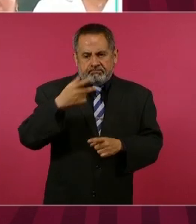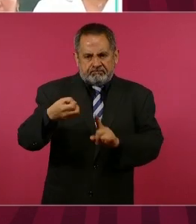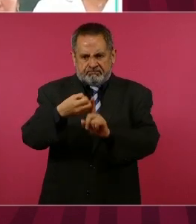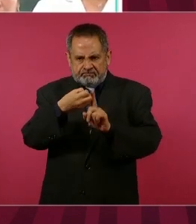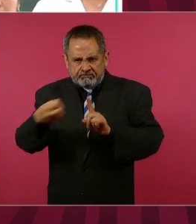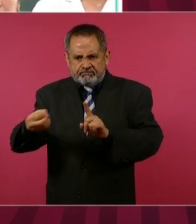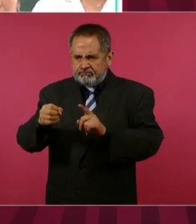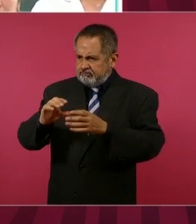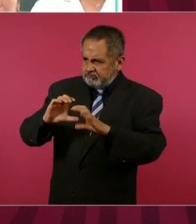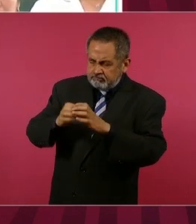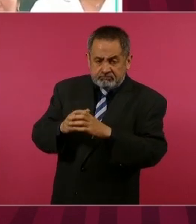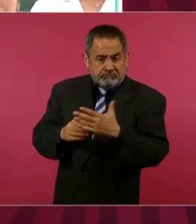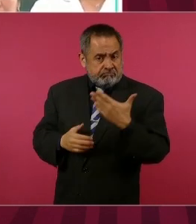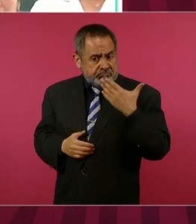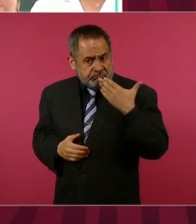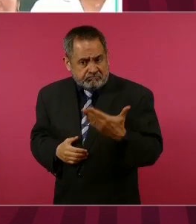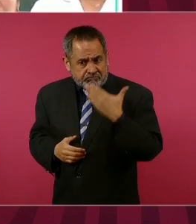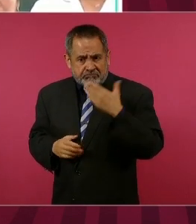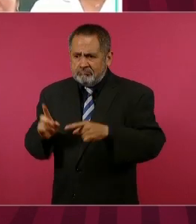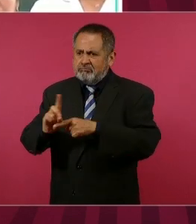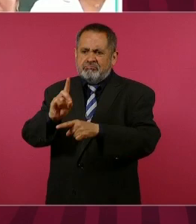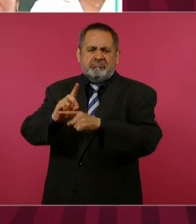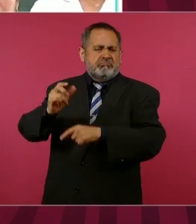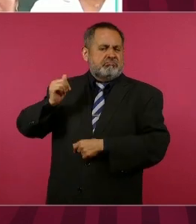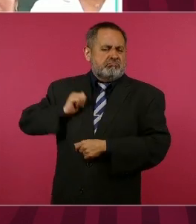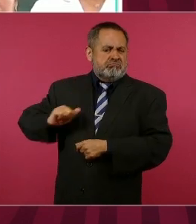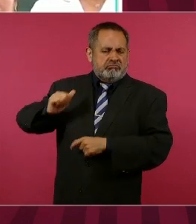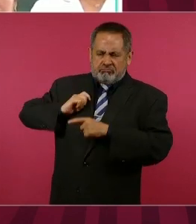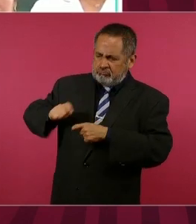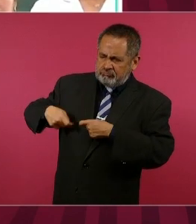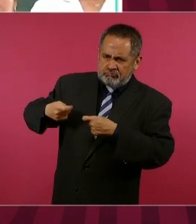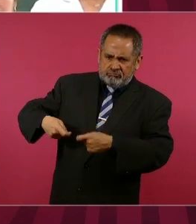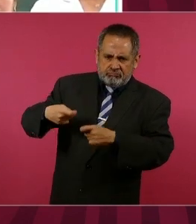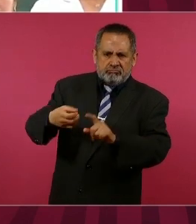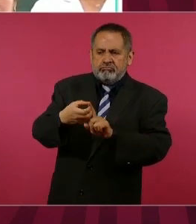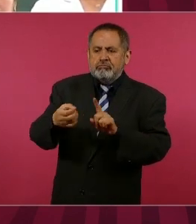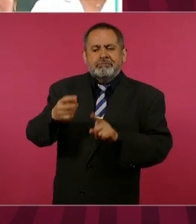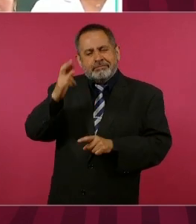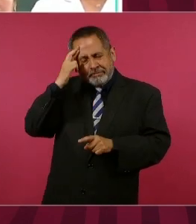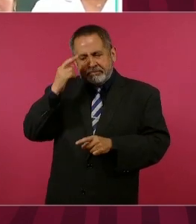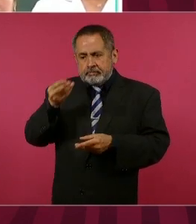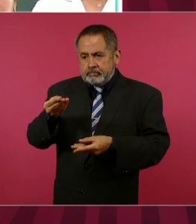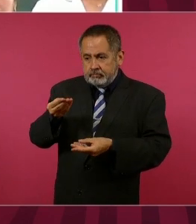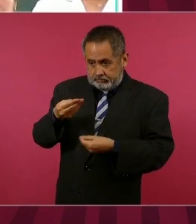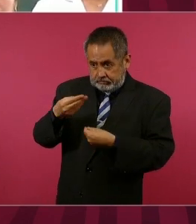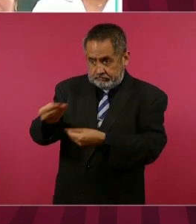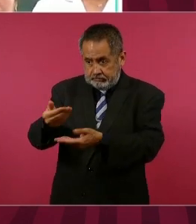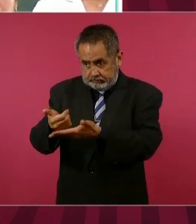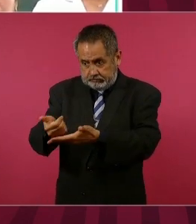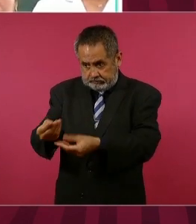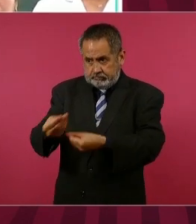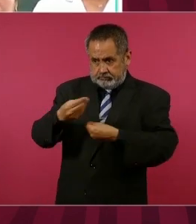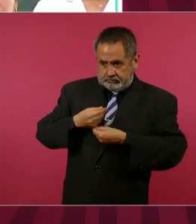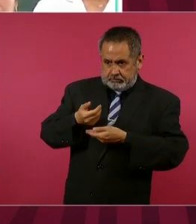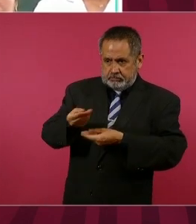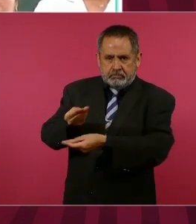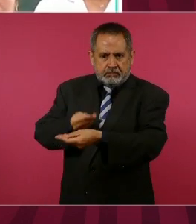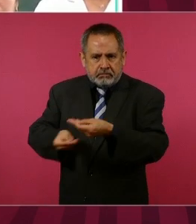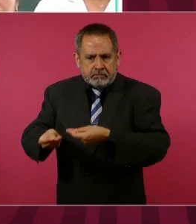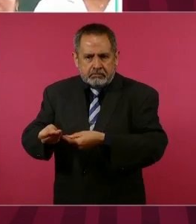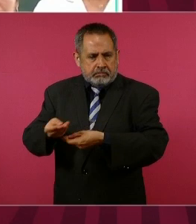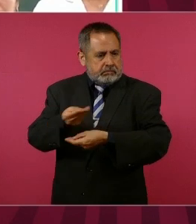organización comunitaria que viene desde nuestros antepasados con el tequio. La participación y generosidad de nuestros